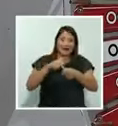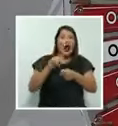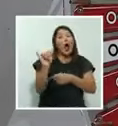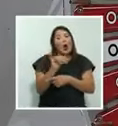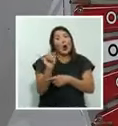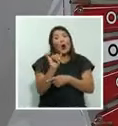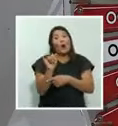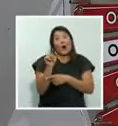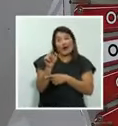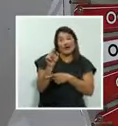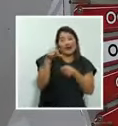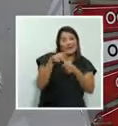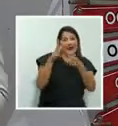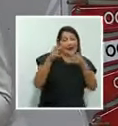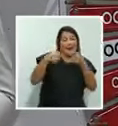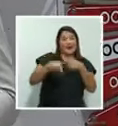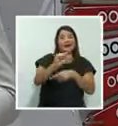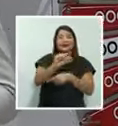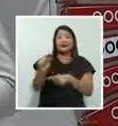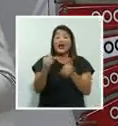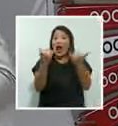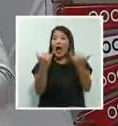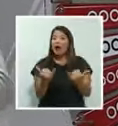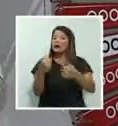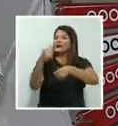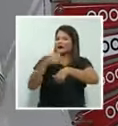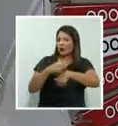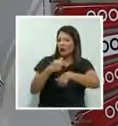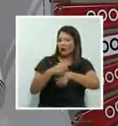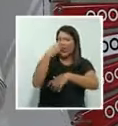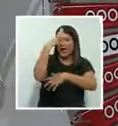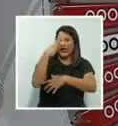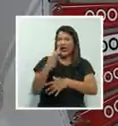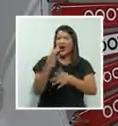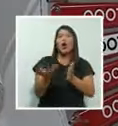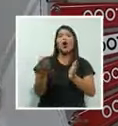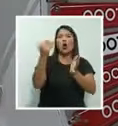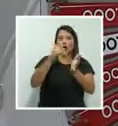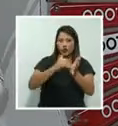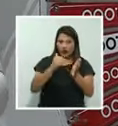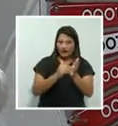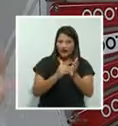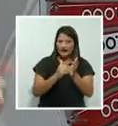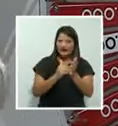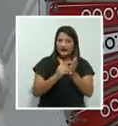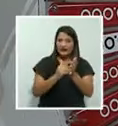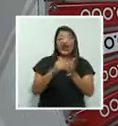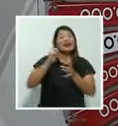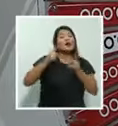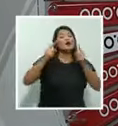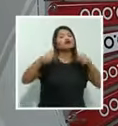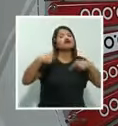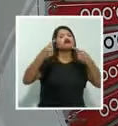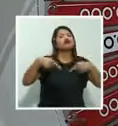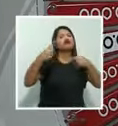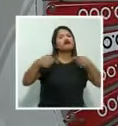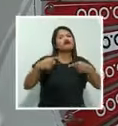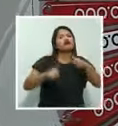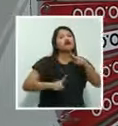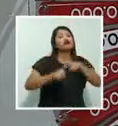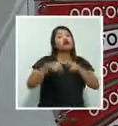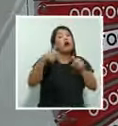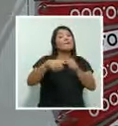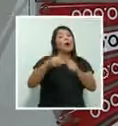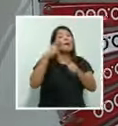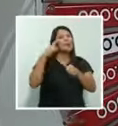este participante. En este momento creo que tenemos que volver a hacer la tómbola de nuevo de la llamada